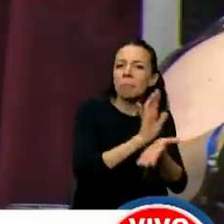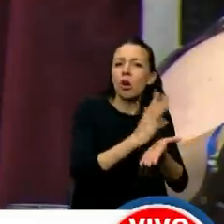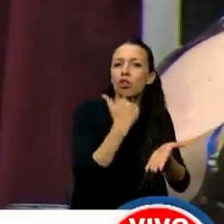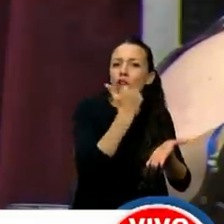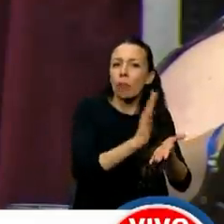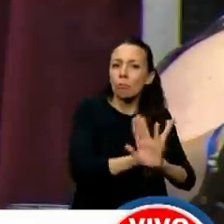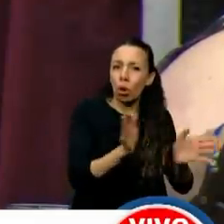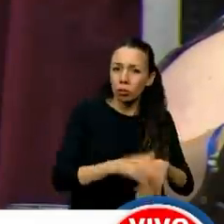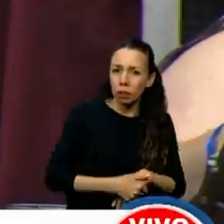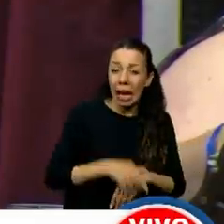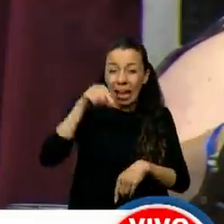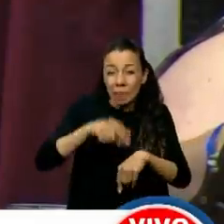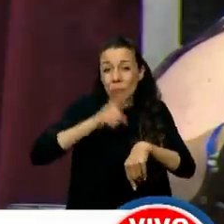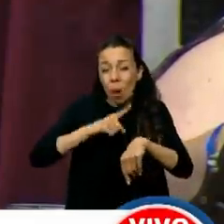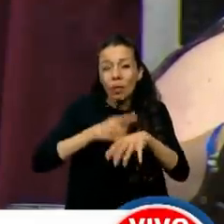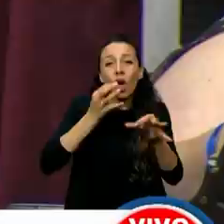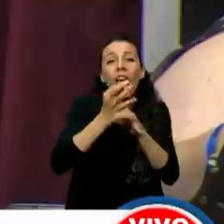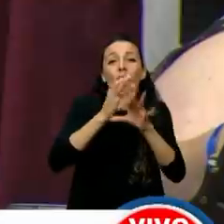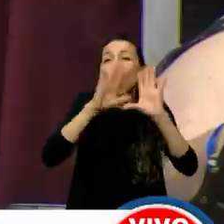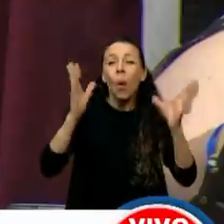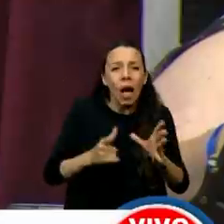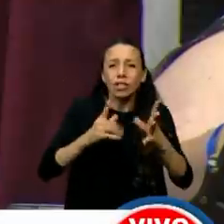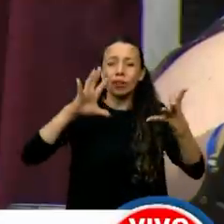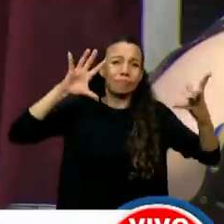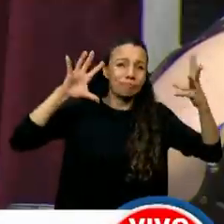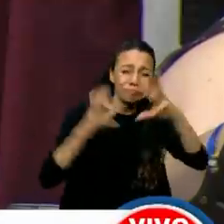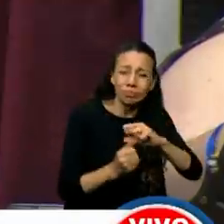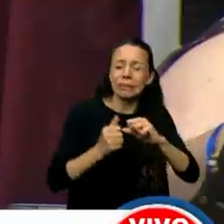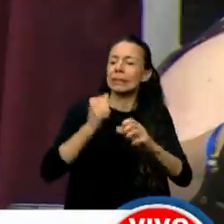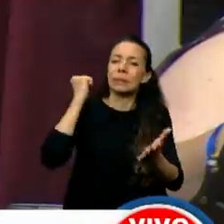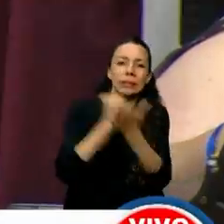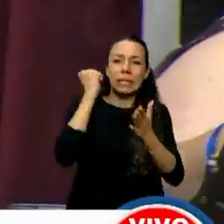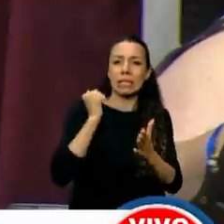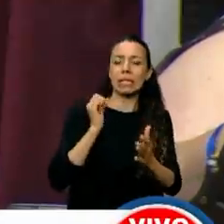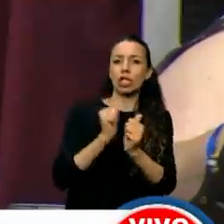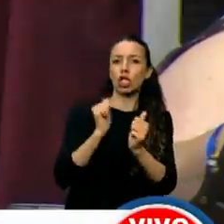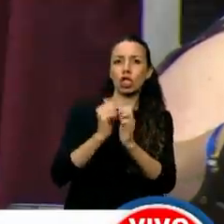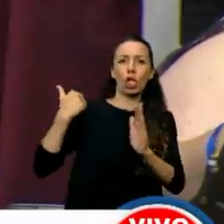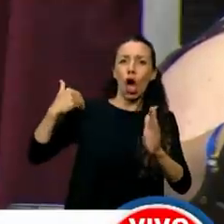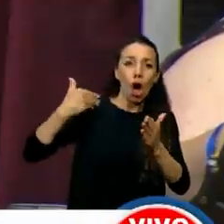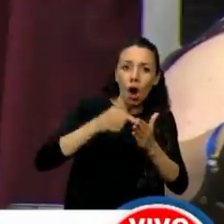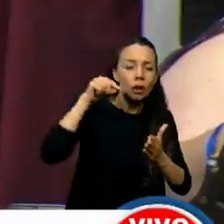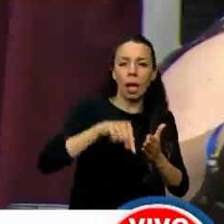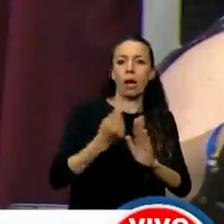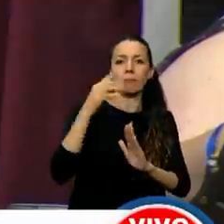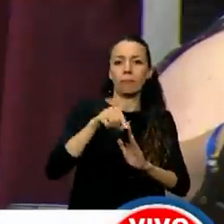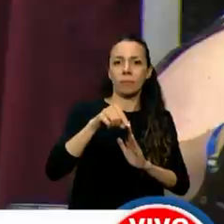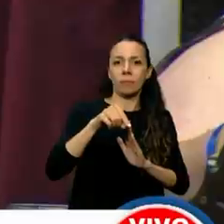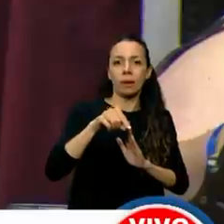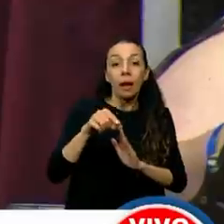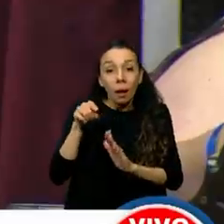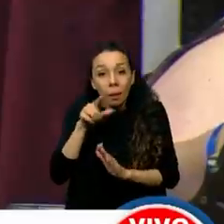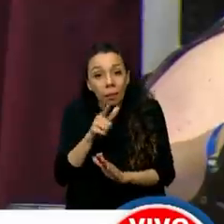de nuestra historia ni siquiera se hizo presente en este congreso el ministro de educación para rendir cuentas sobre la